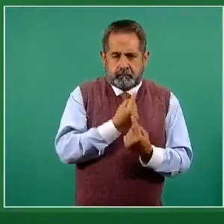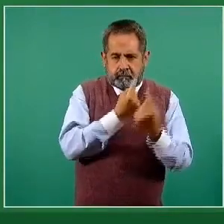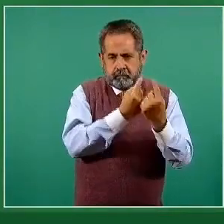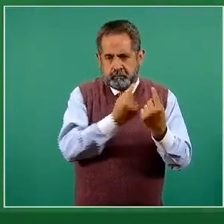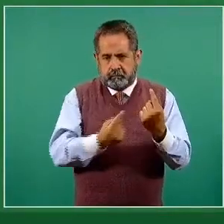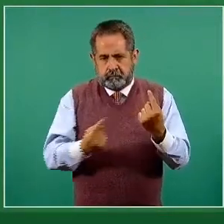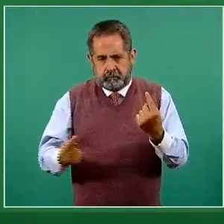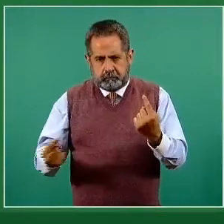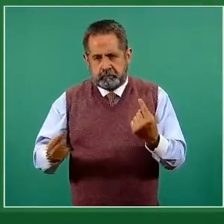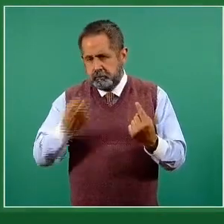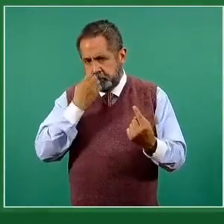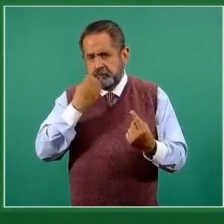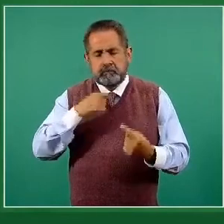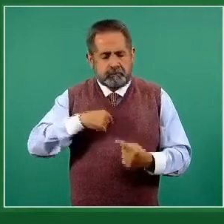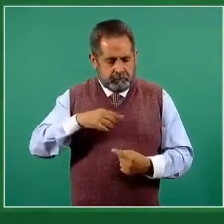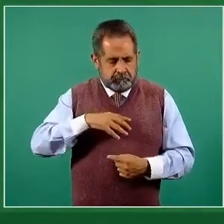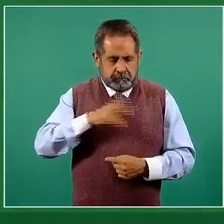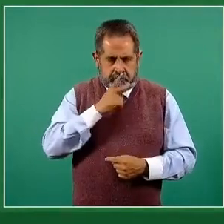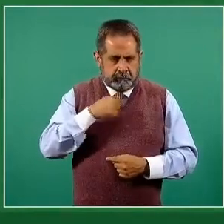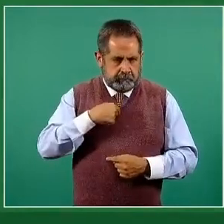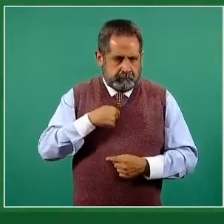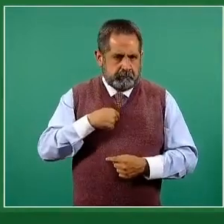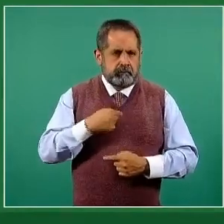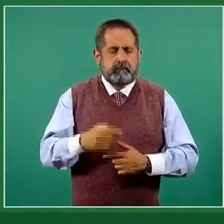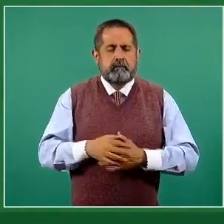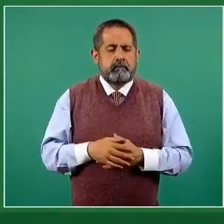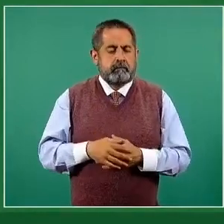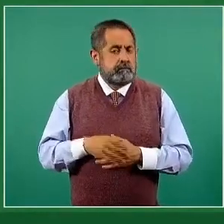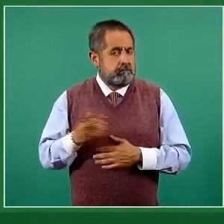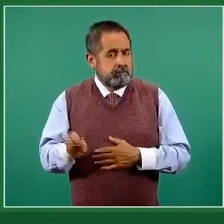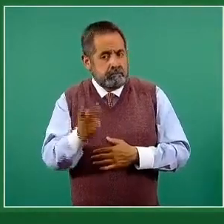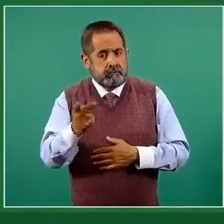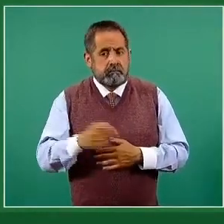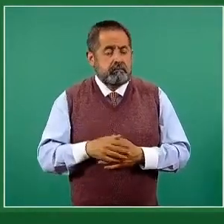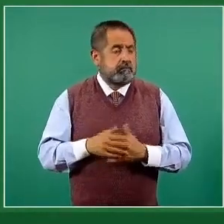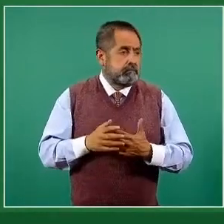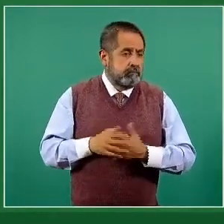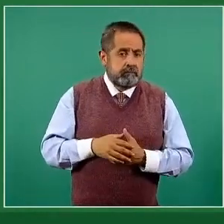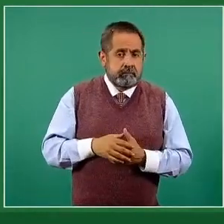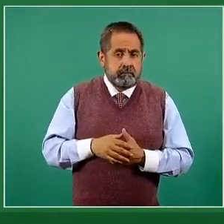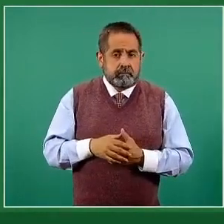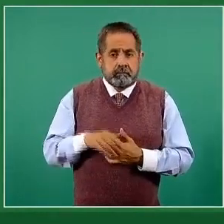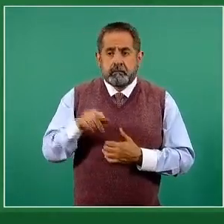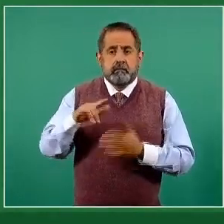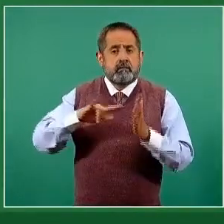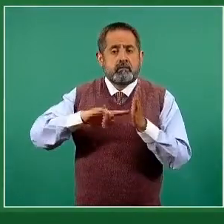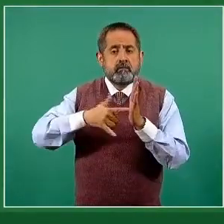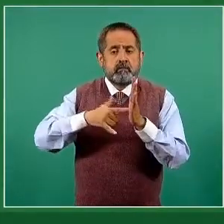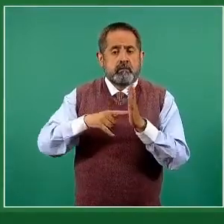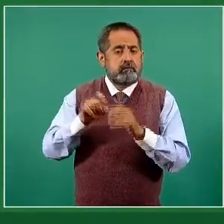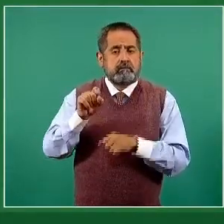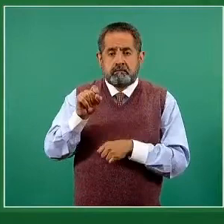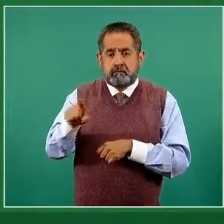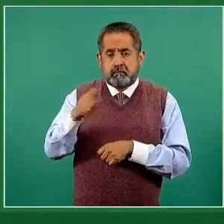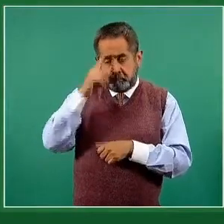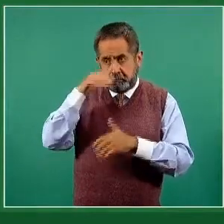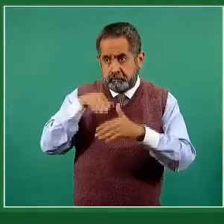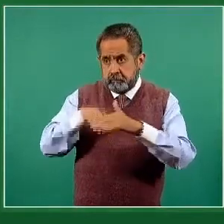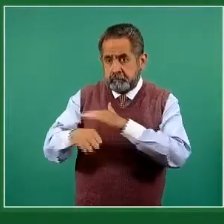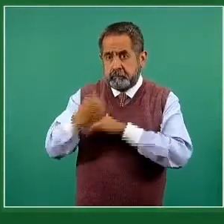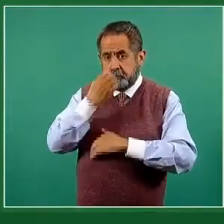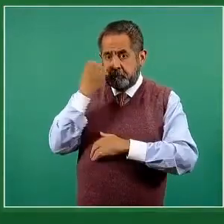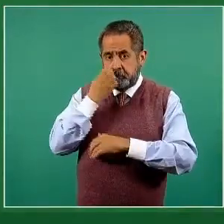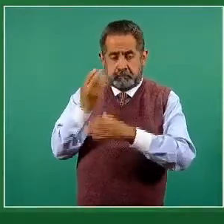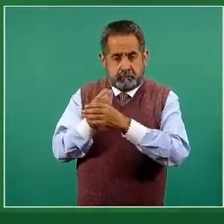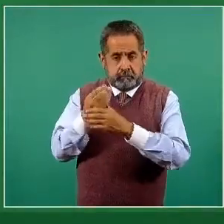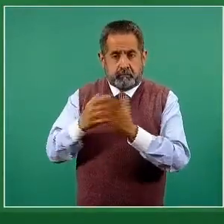de estudios, de escuela, y mi pregunta es si van a seguir siendo los mismos horarios de clases y los mismos